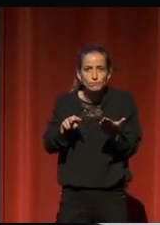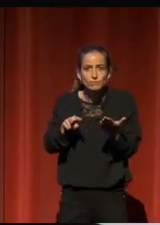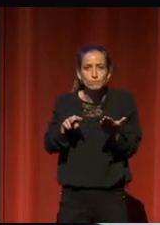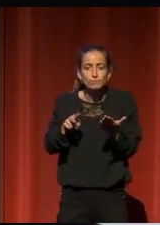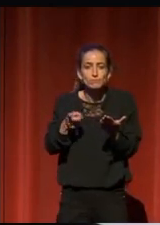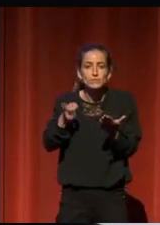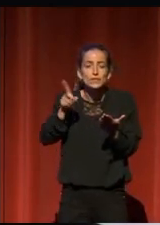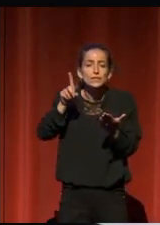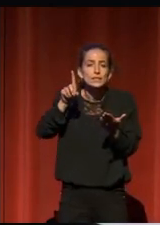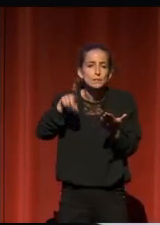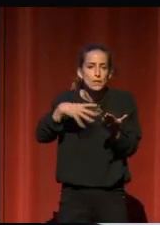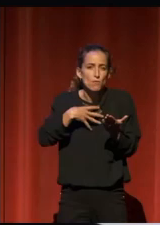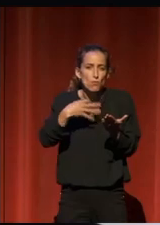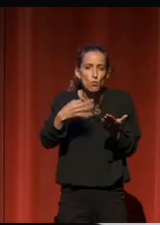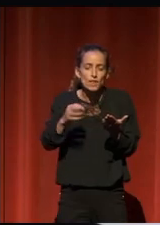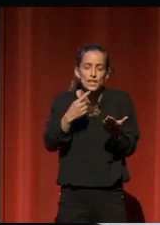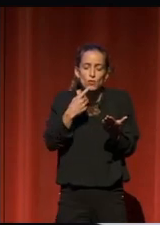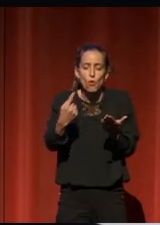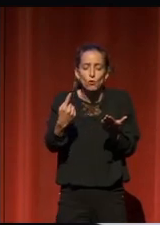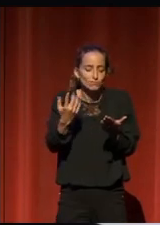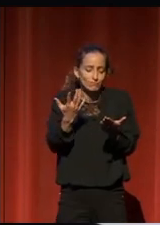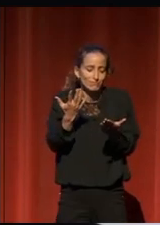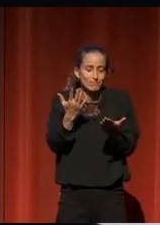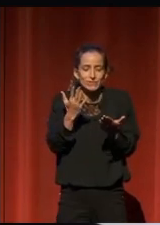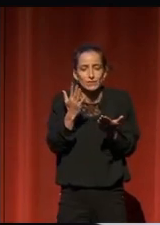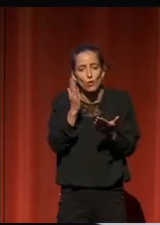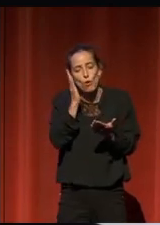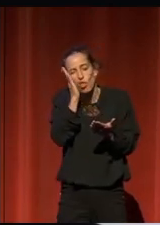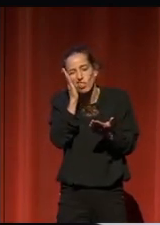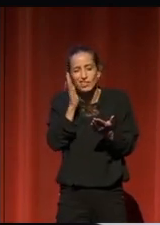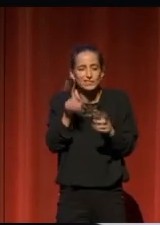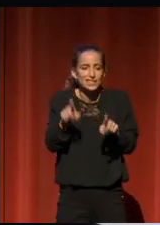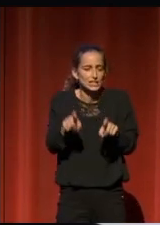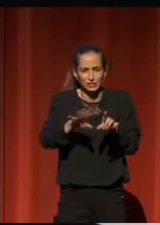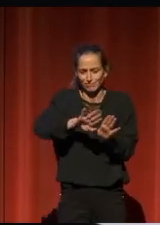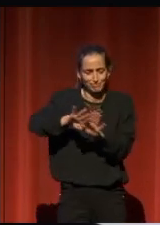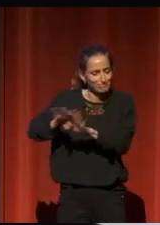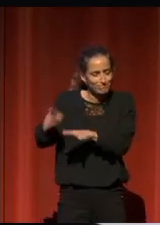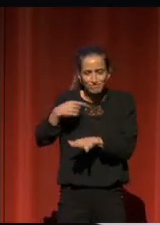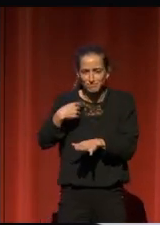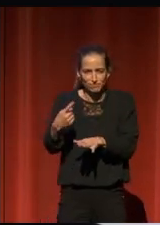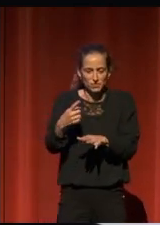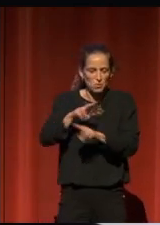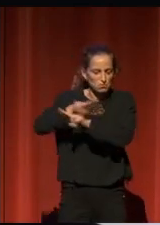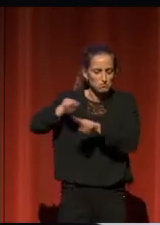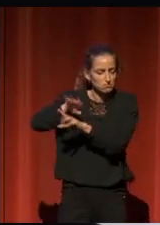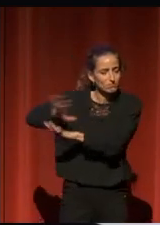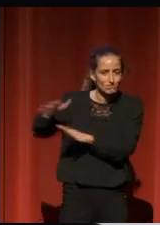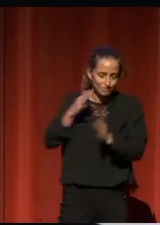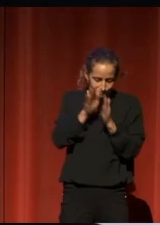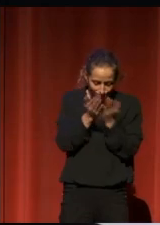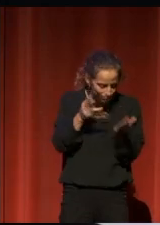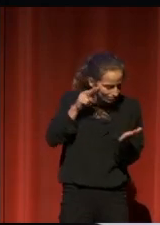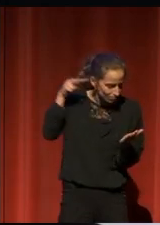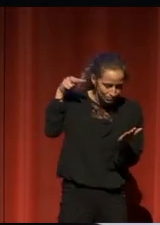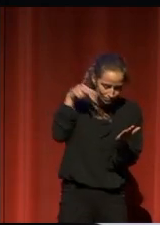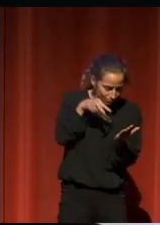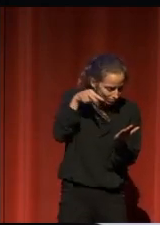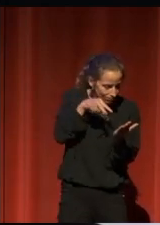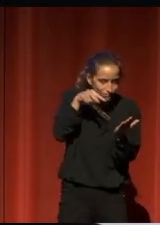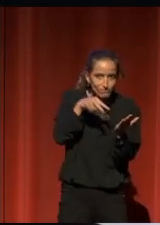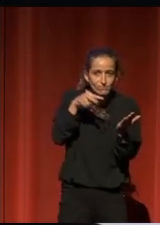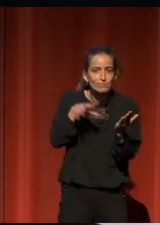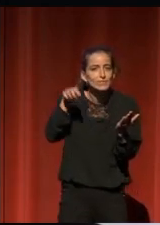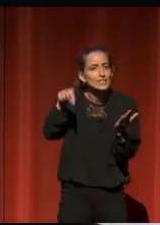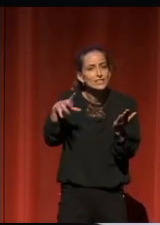de la renuncia al descanso, de privaciones, de horas y horas de estudio que nunca nadie podrá